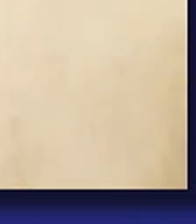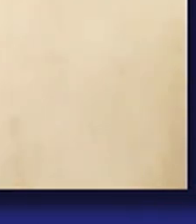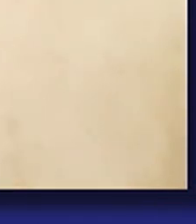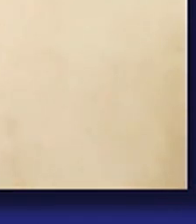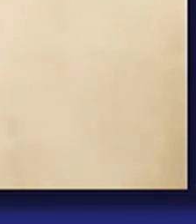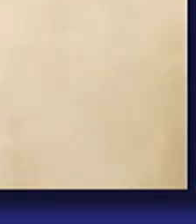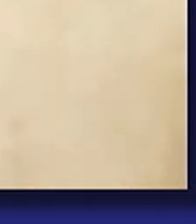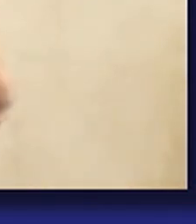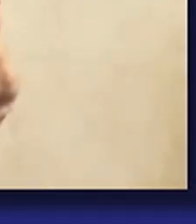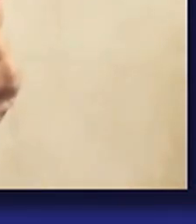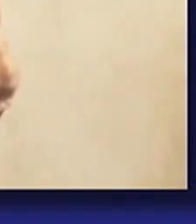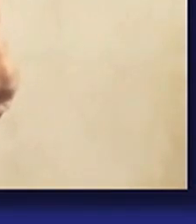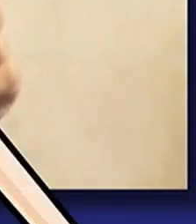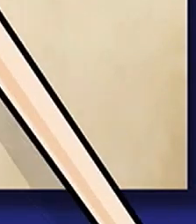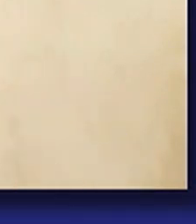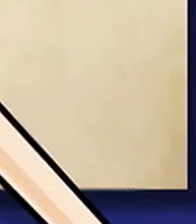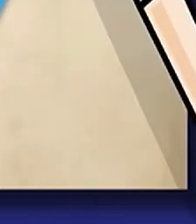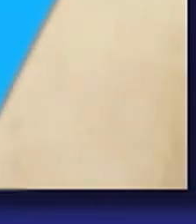subrayar.